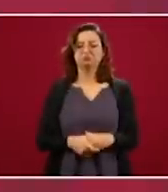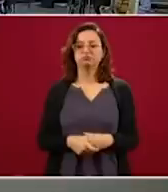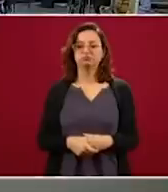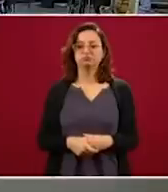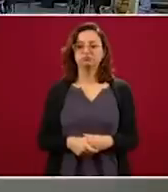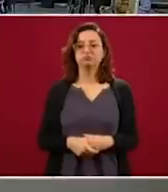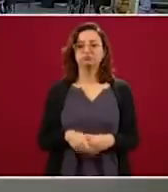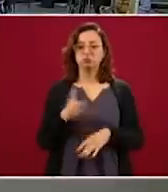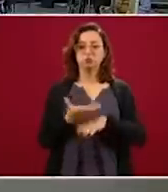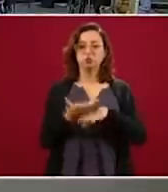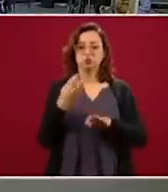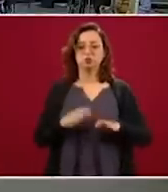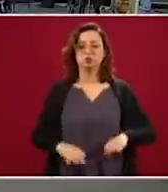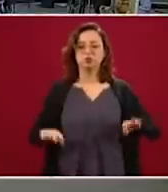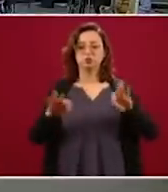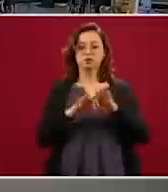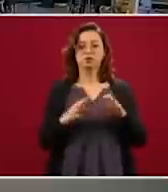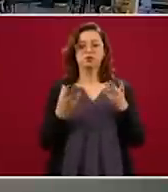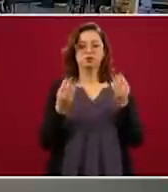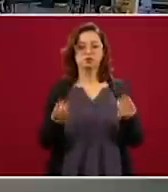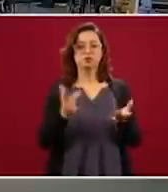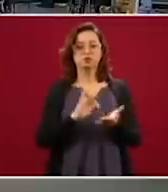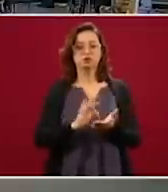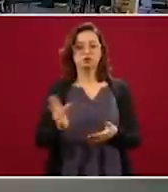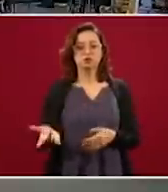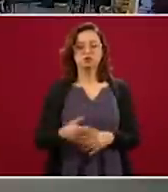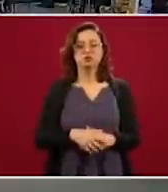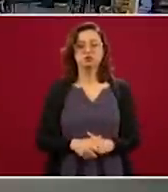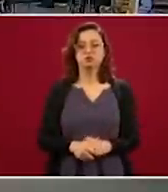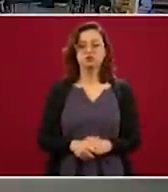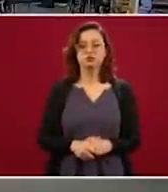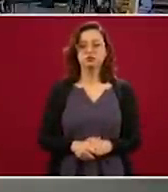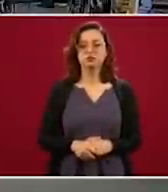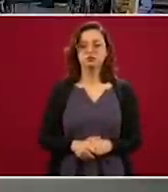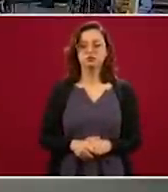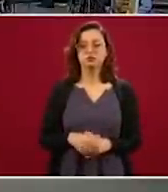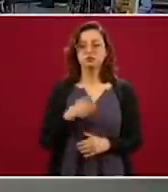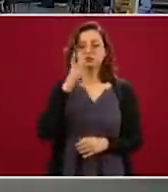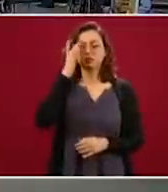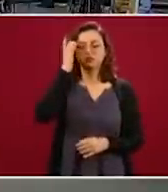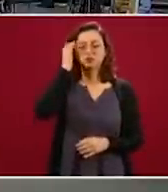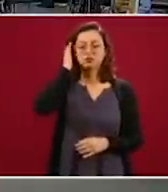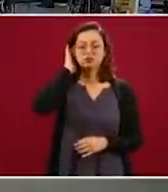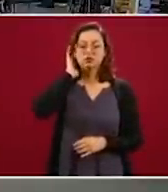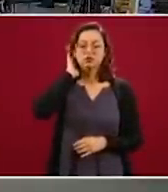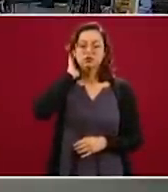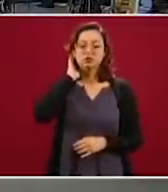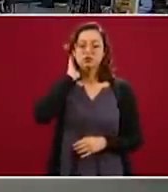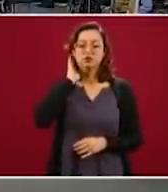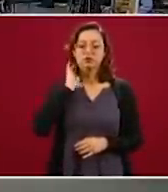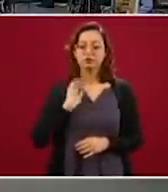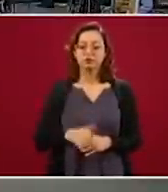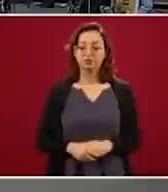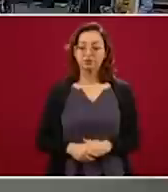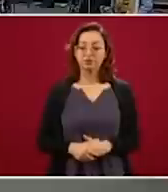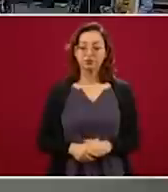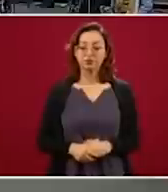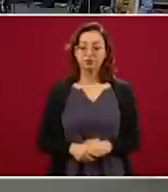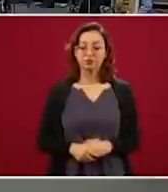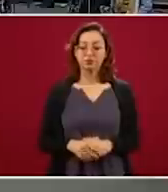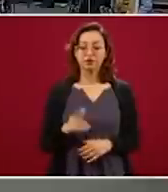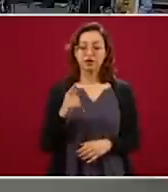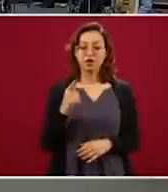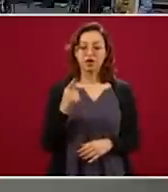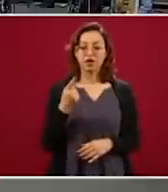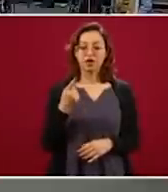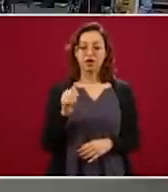Bien. Por la importancia que tiene. Muchas gracias, señor. Sí. Muy amable. A ver, vamos con Paul Ernesto.